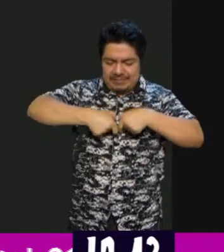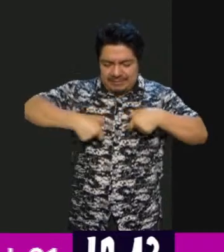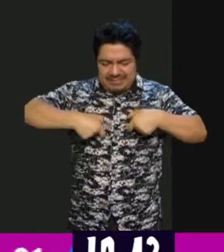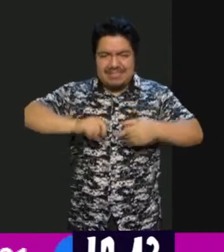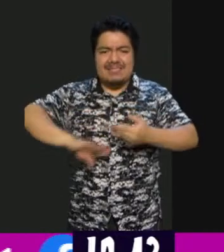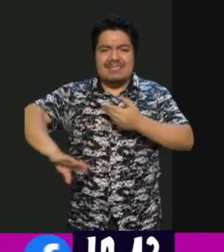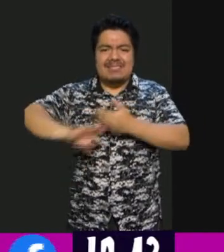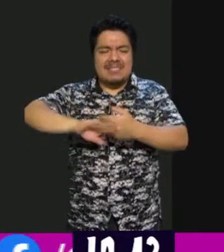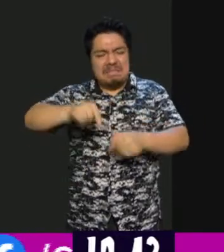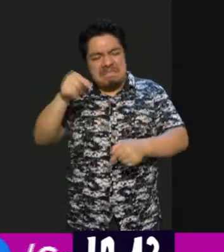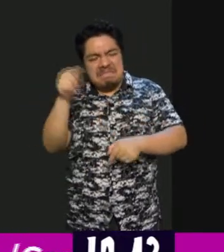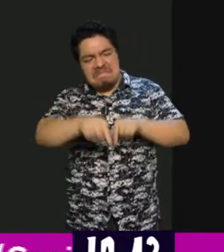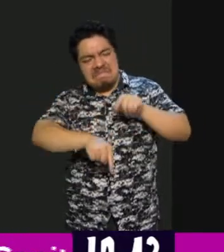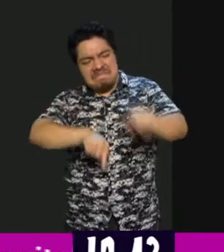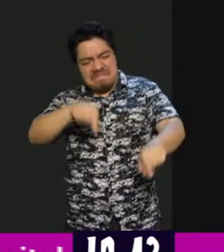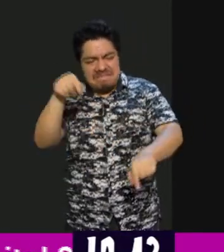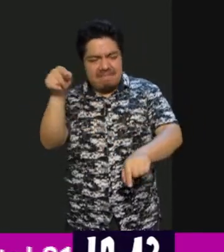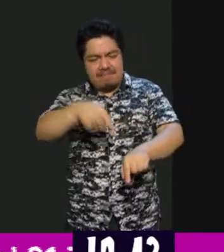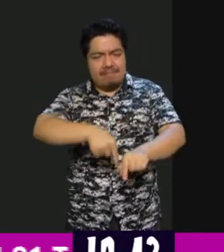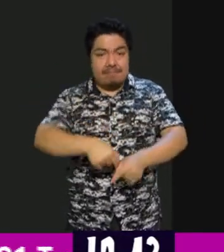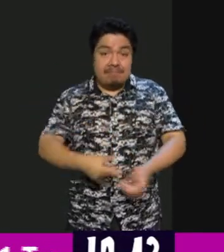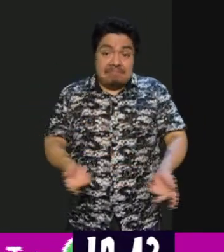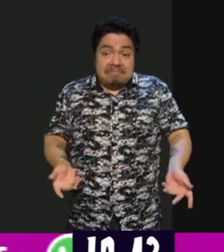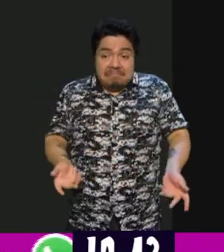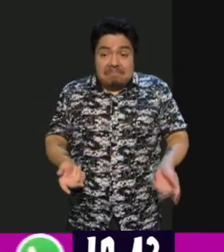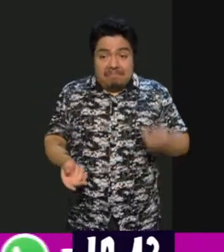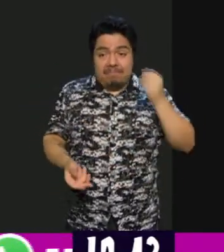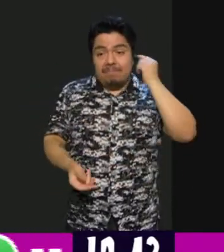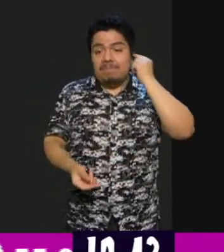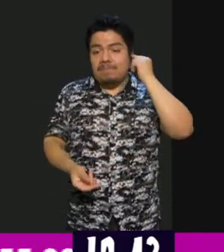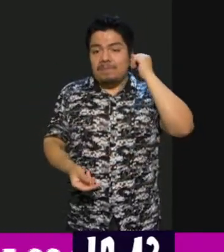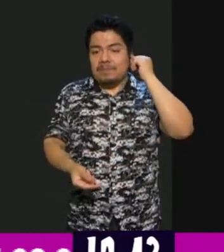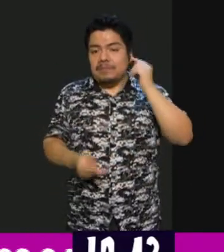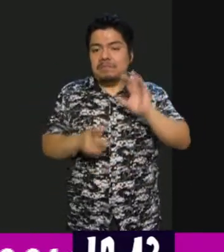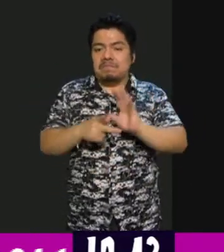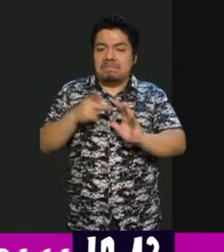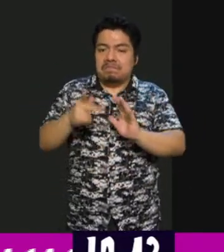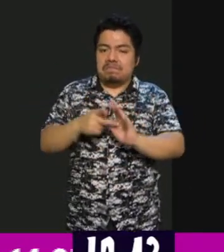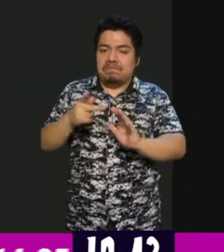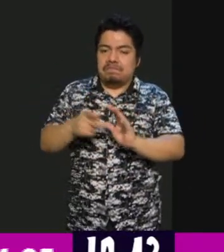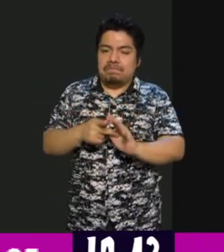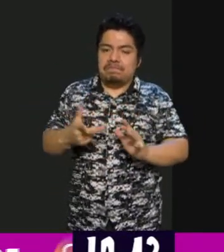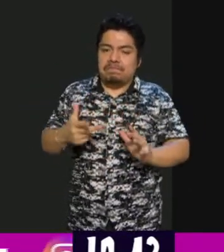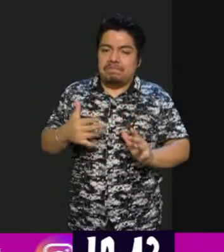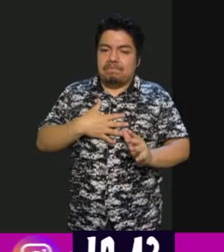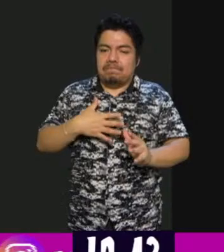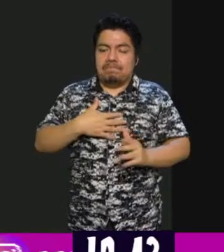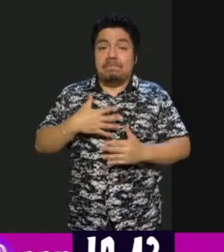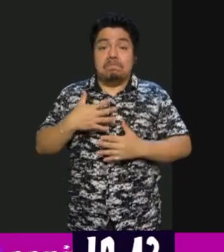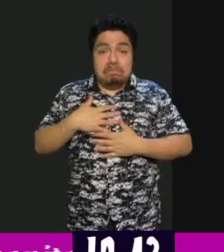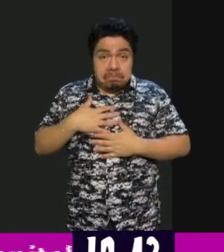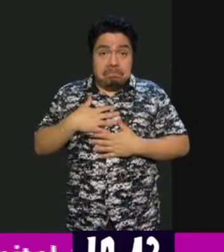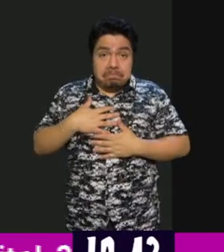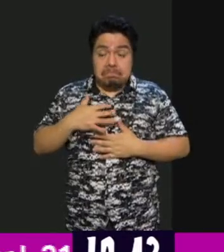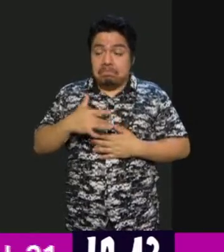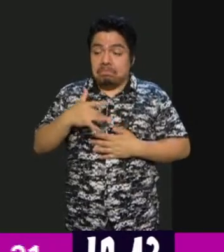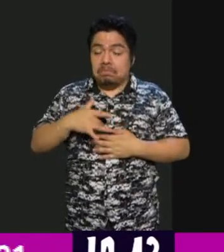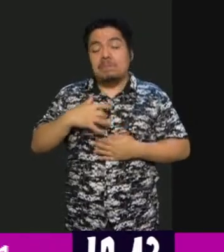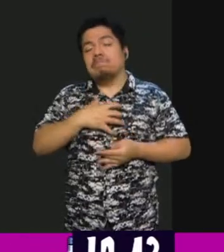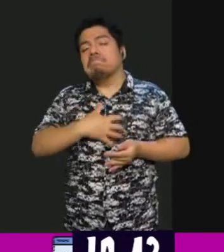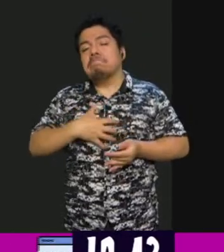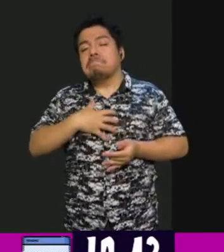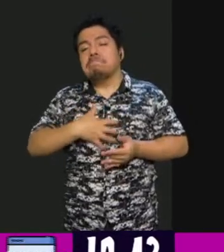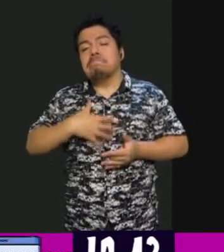y señalamientos que no me gustaría repetir. Yo te puedo decir que estoy muy contento de haber participado